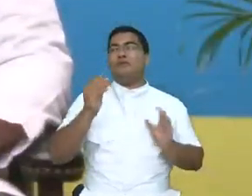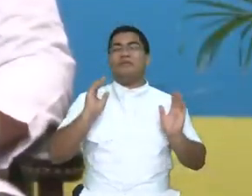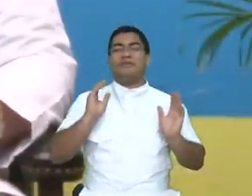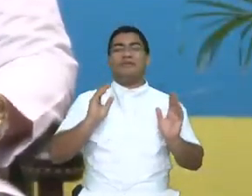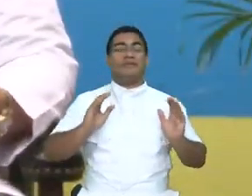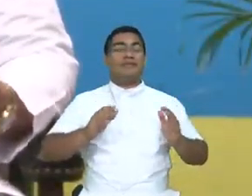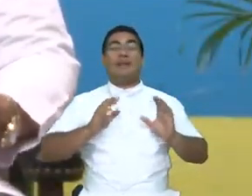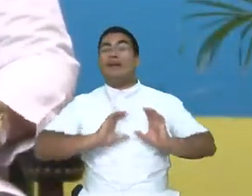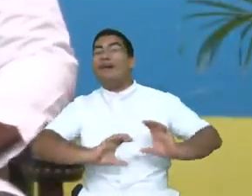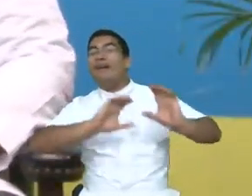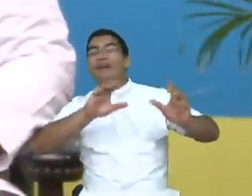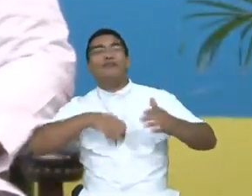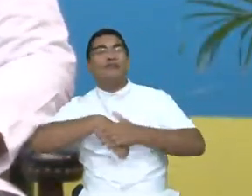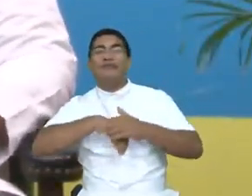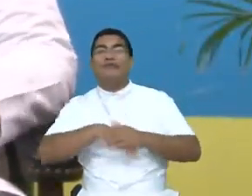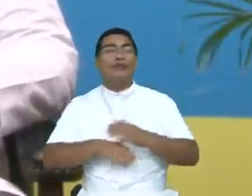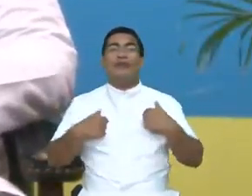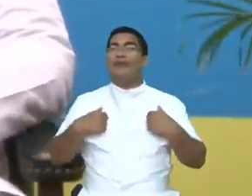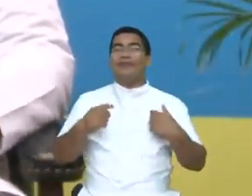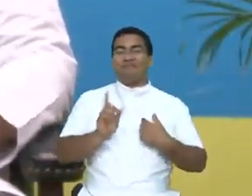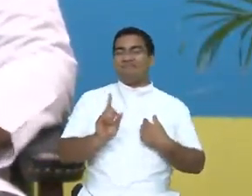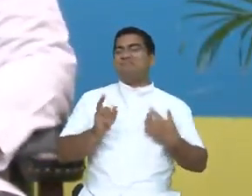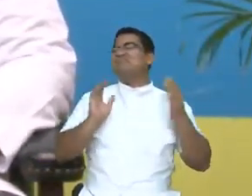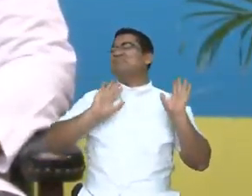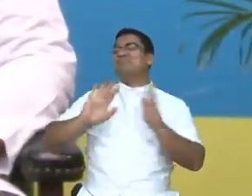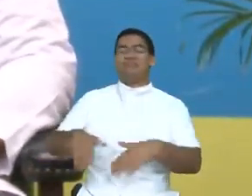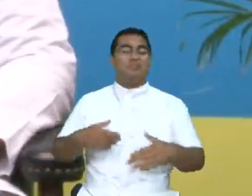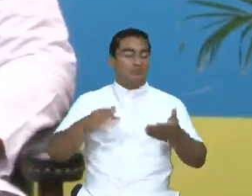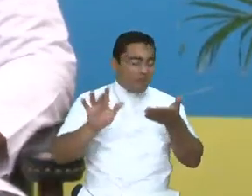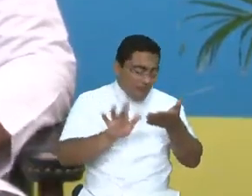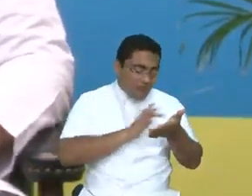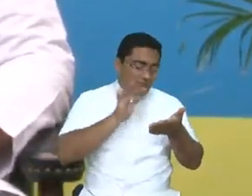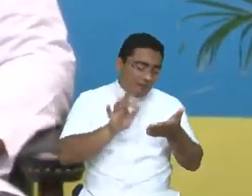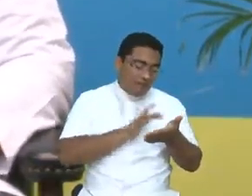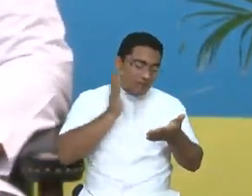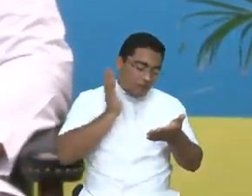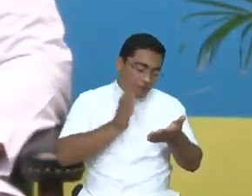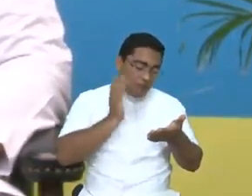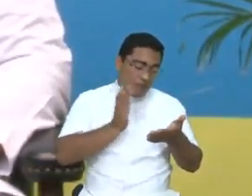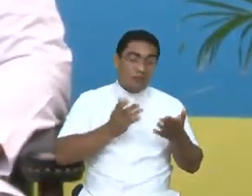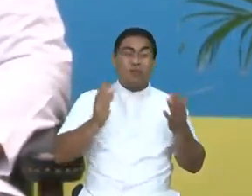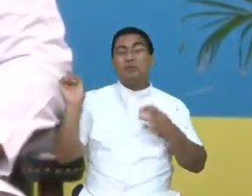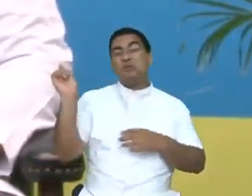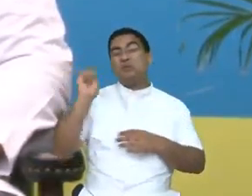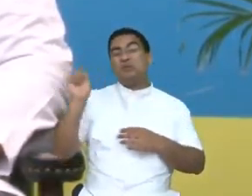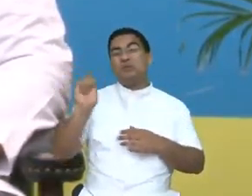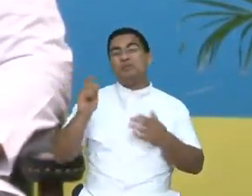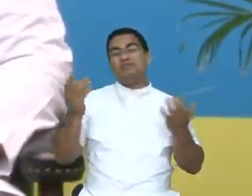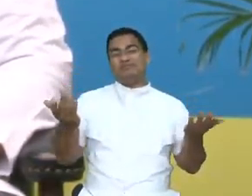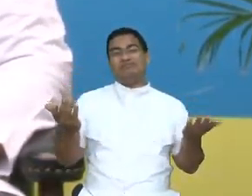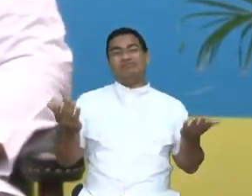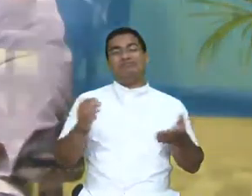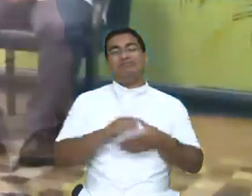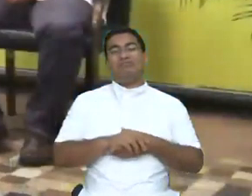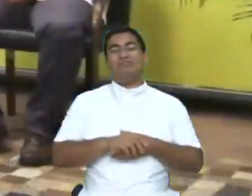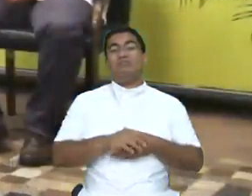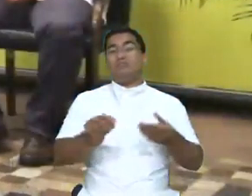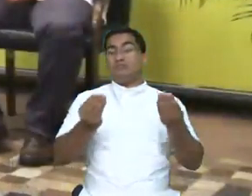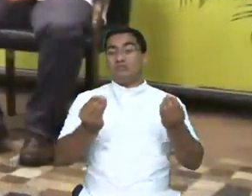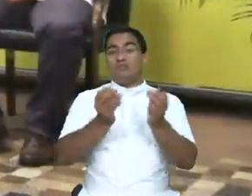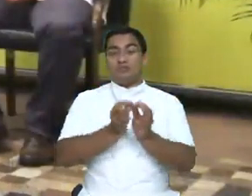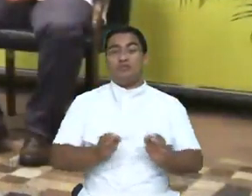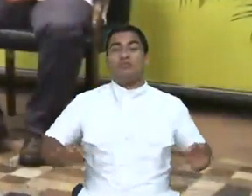en la calle, en la cancha, a veces pasan mucho tiempo con el celular. Sí, con la tablet. Con la tablet. Hay algo muy importante,